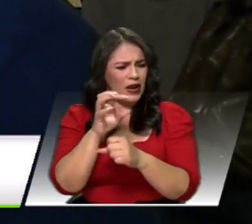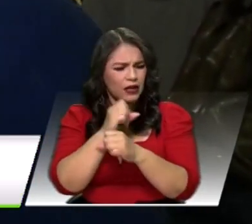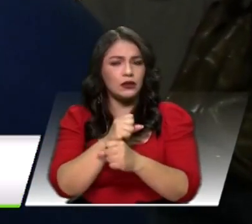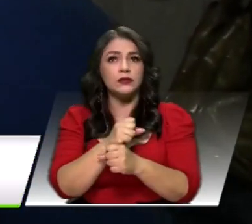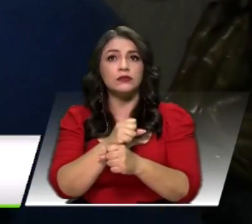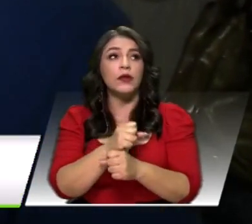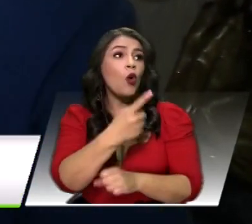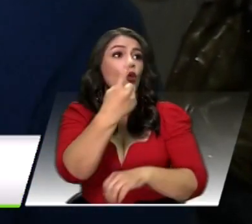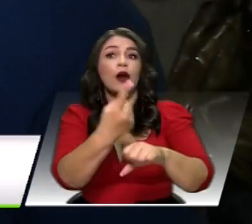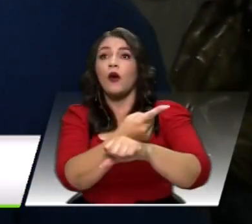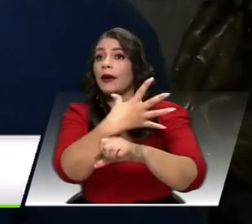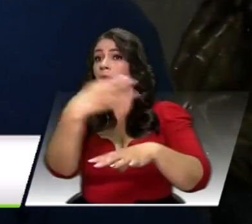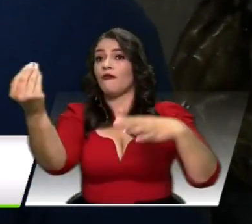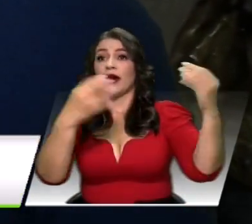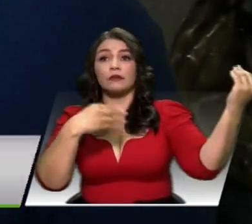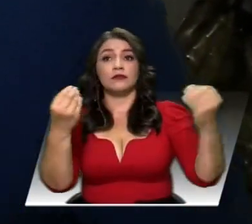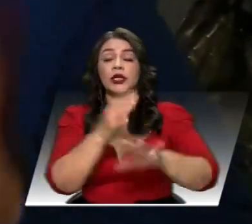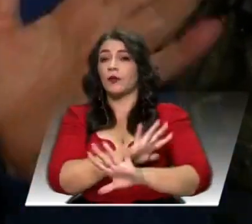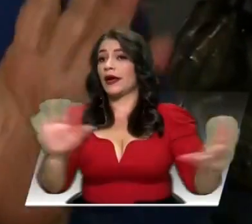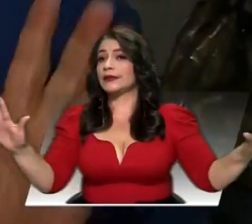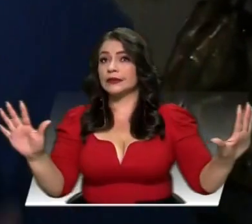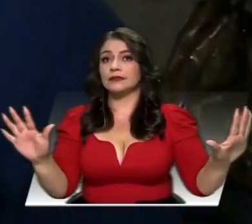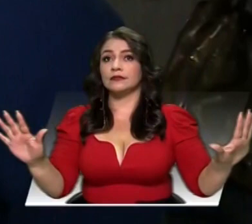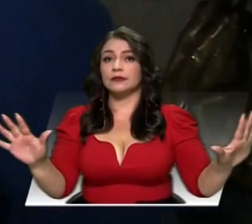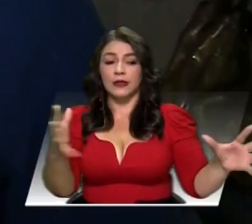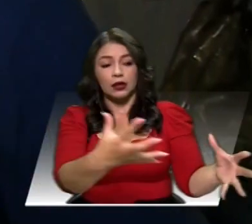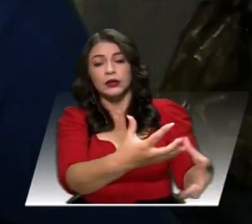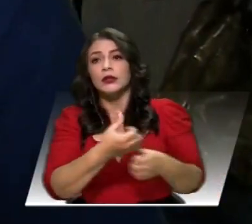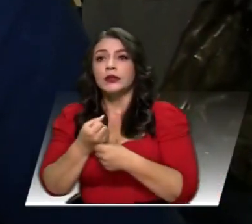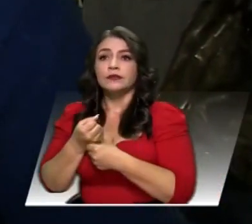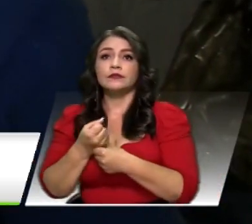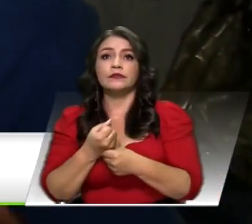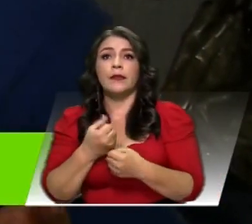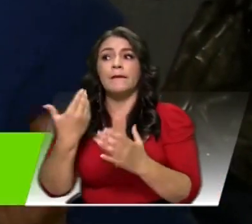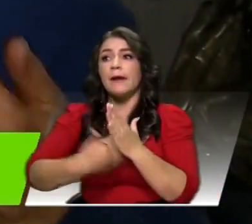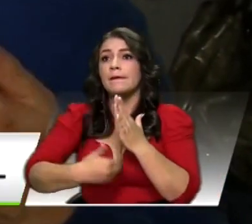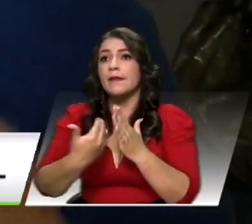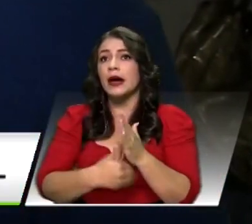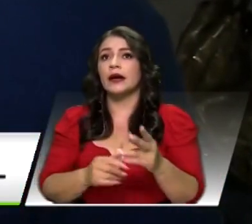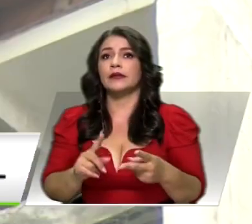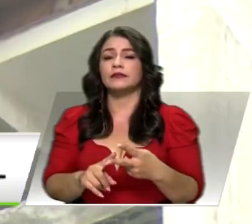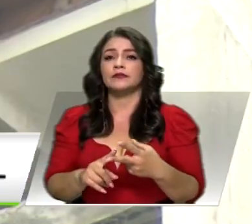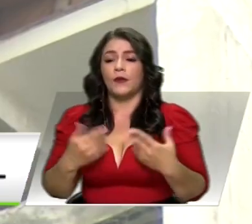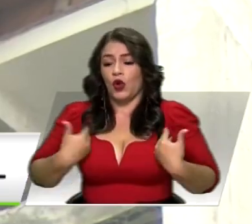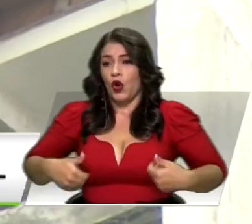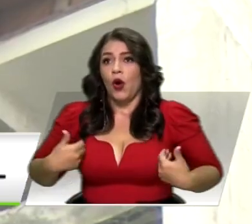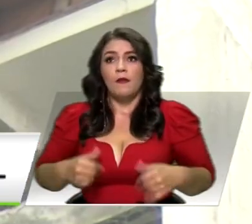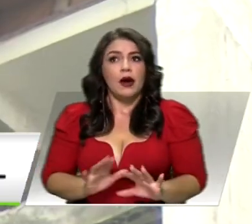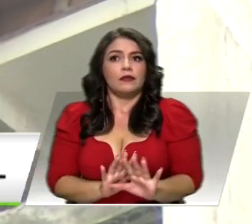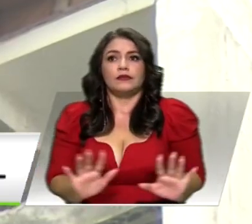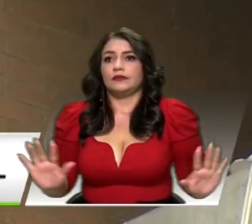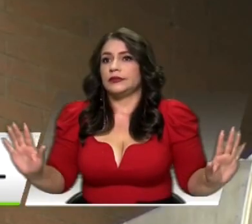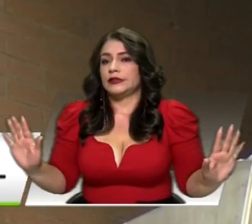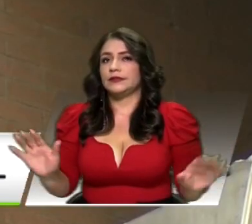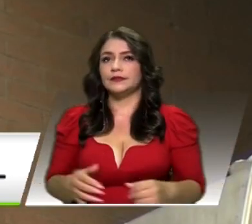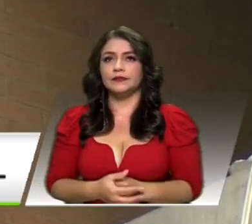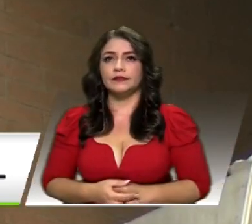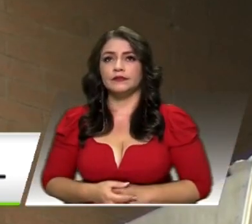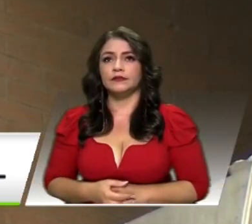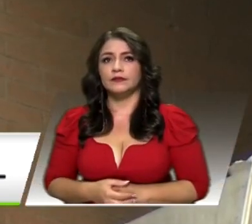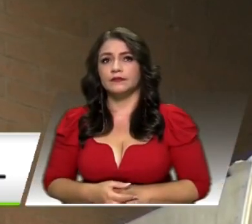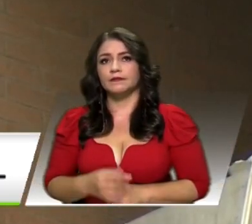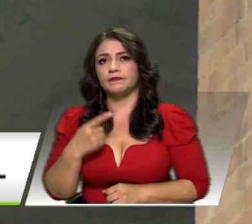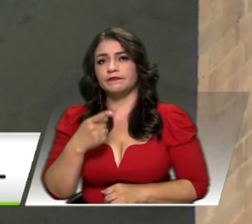tienen una hora para evacuar o dos horas. Lo que logramos sacar, los papeles y alguna ropa. Continental